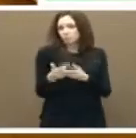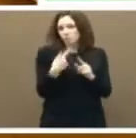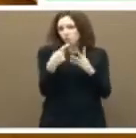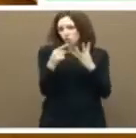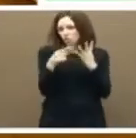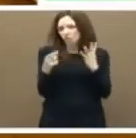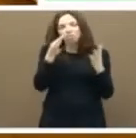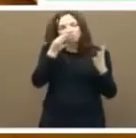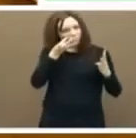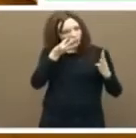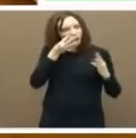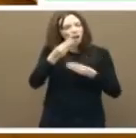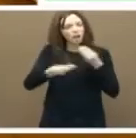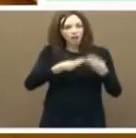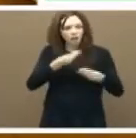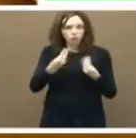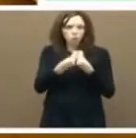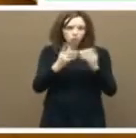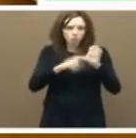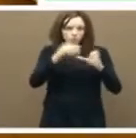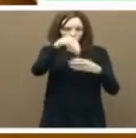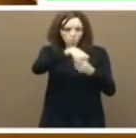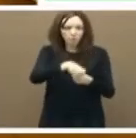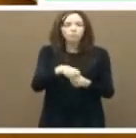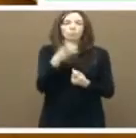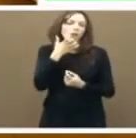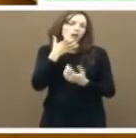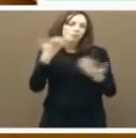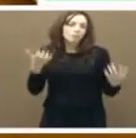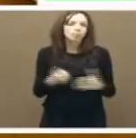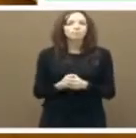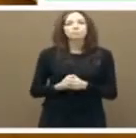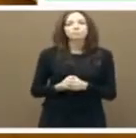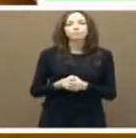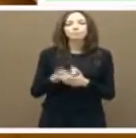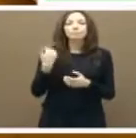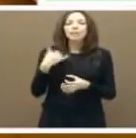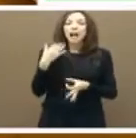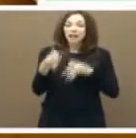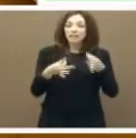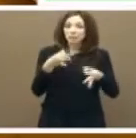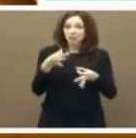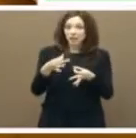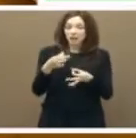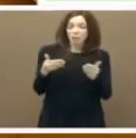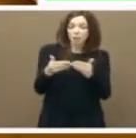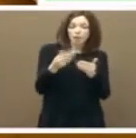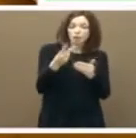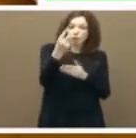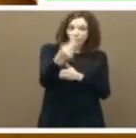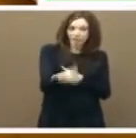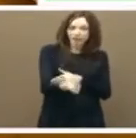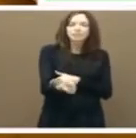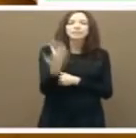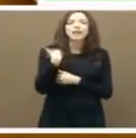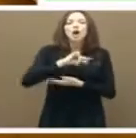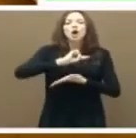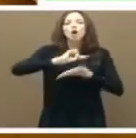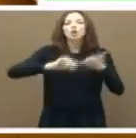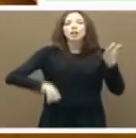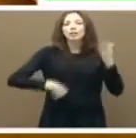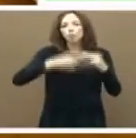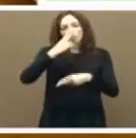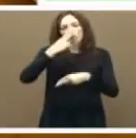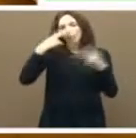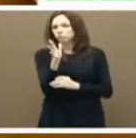hechos palpables por parte de la Junta de Extremadura. Ya se comunica a la Asamblea, a esta Cámara, en el plazo de 48 horas, los contratos